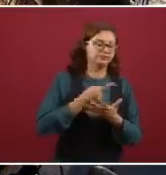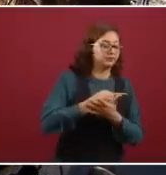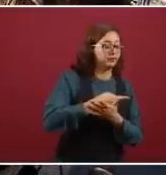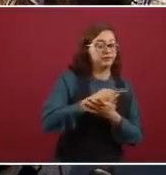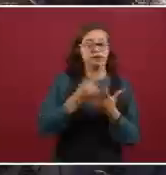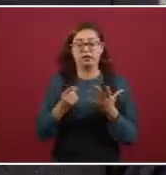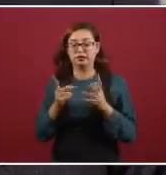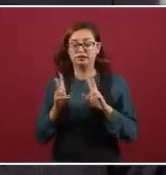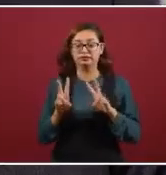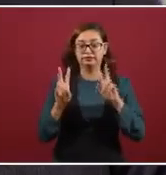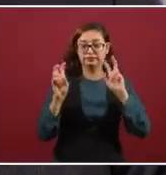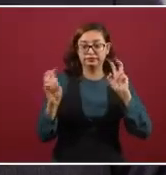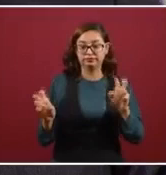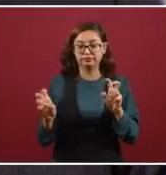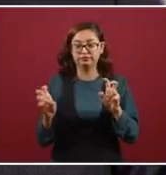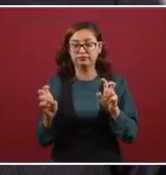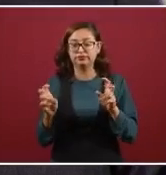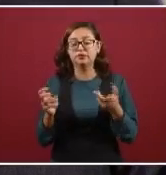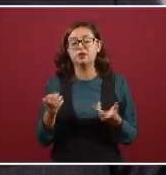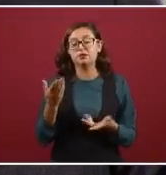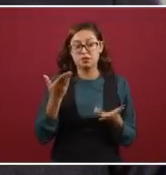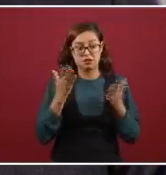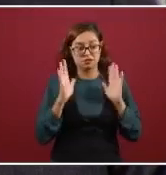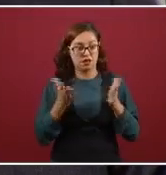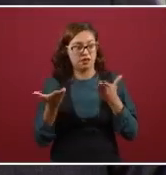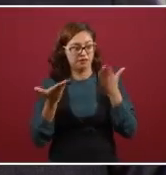armas, Marcelo lo está